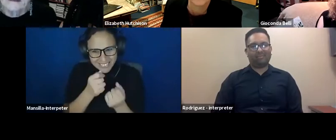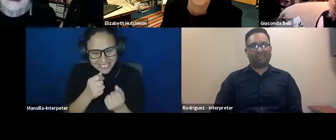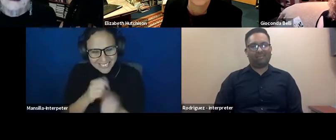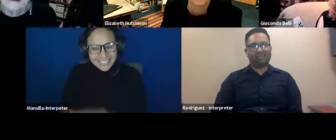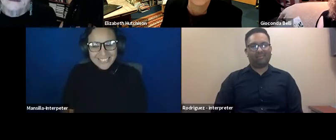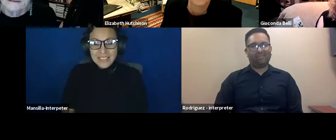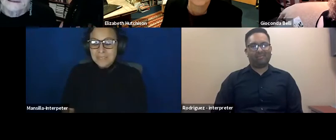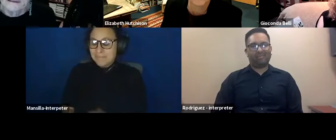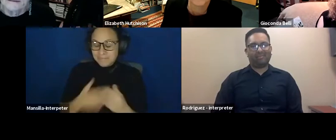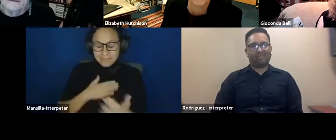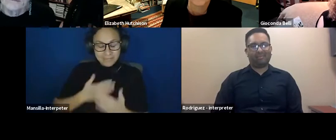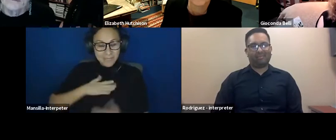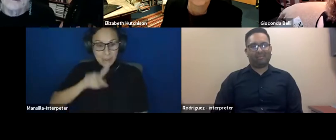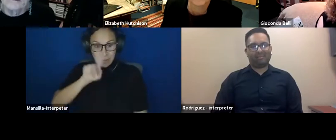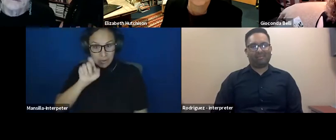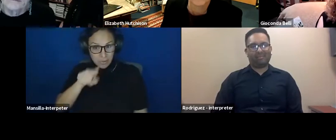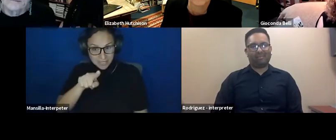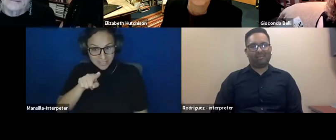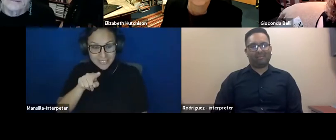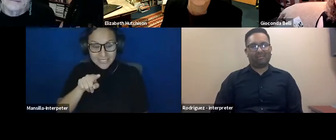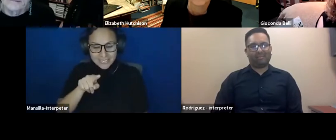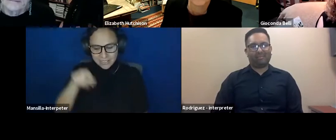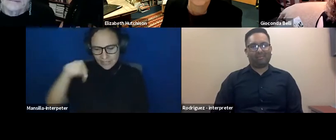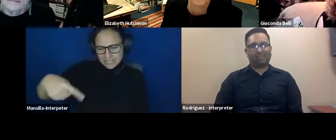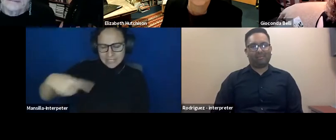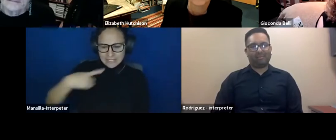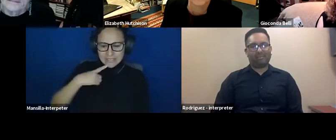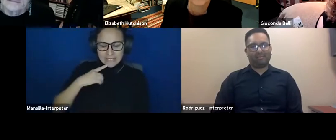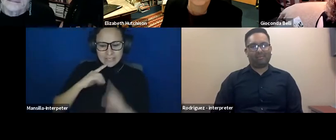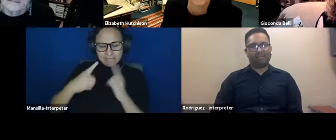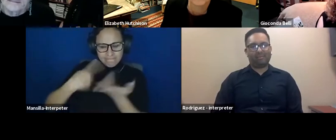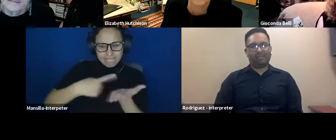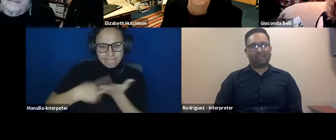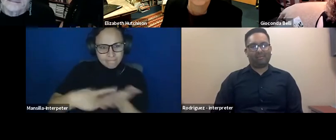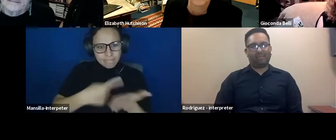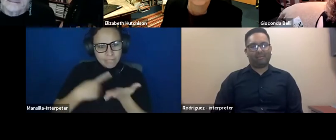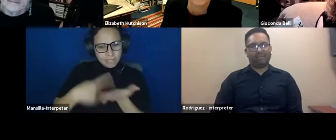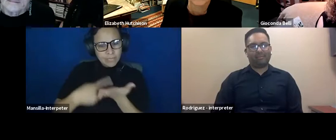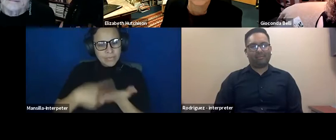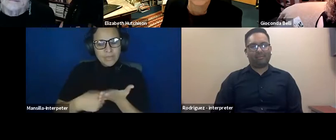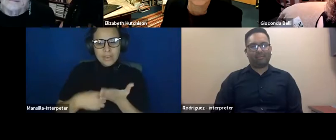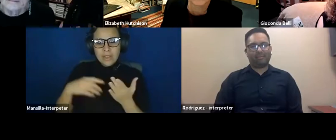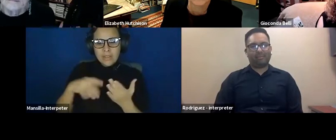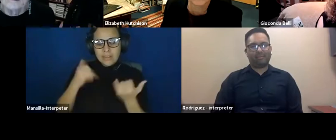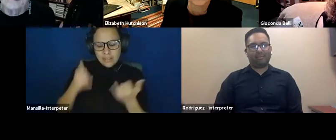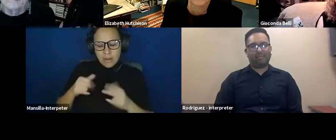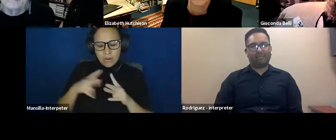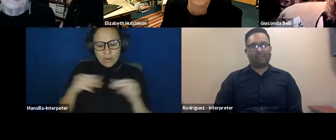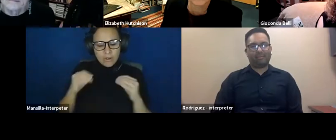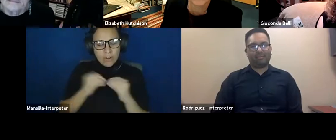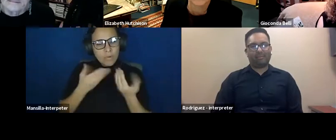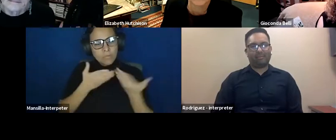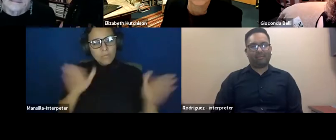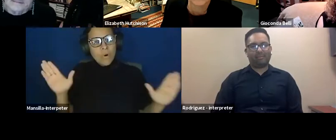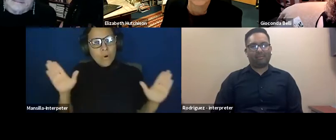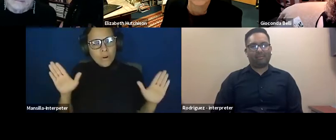Bueno, mi pregunta era más que todo porque es una discusión que creo que es una cuestión generacional en Nicaragua y que Yoconda quizá